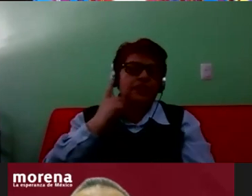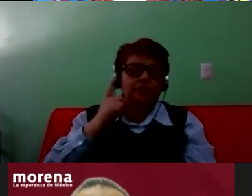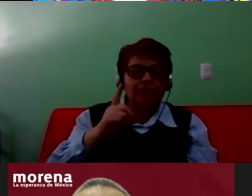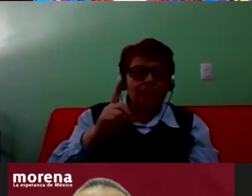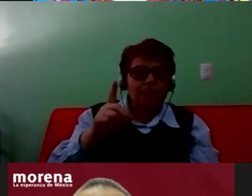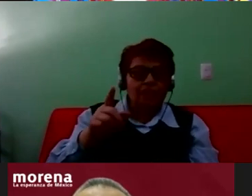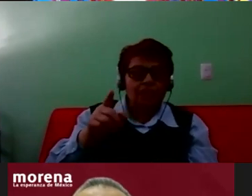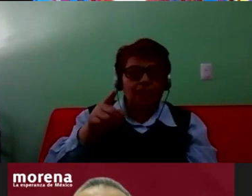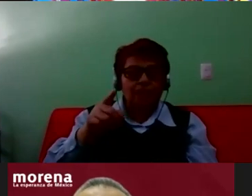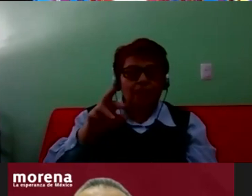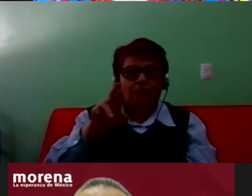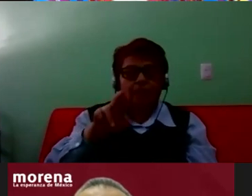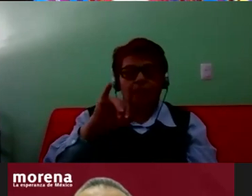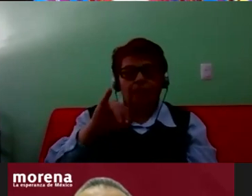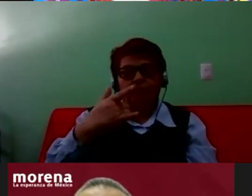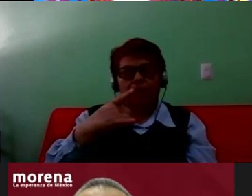Diputado Rigoberto.